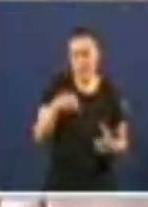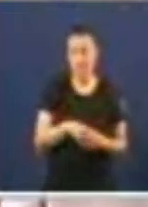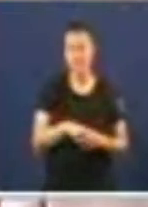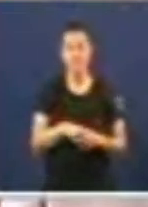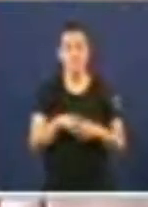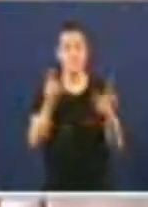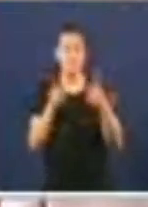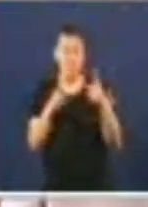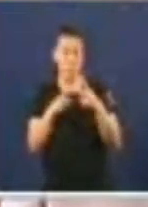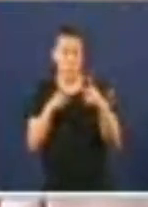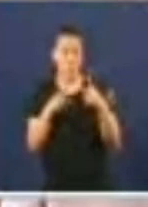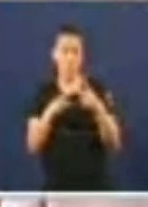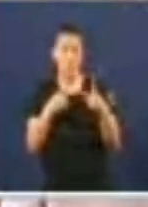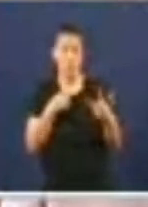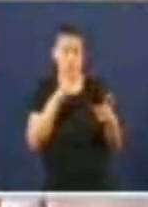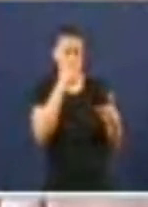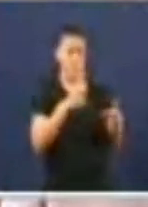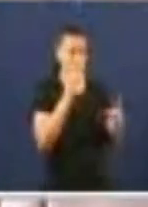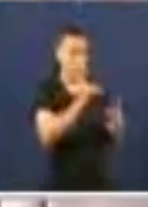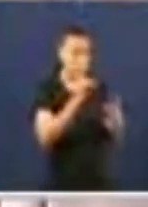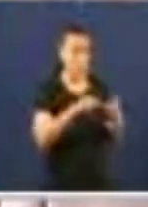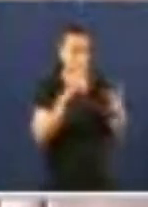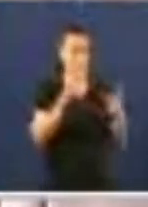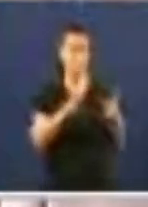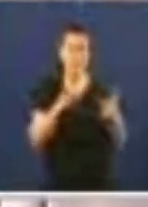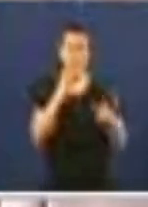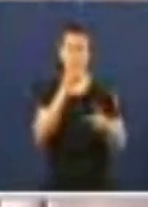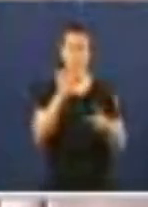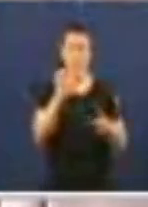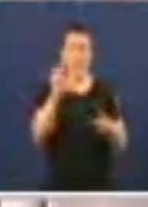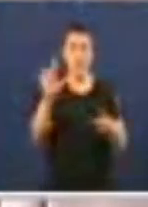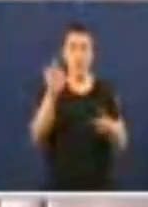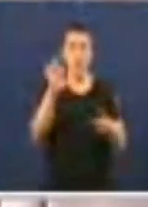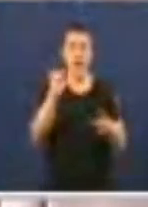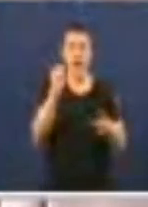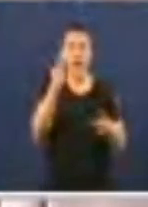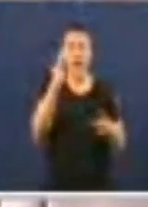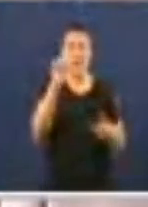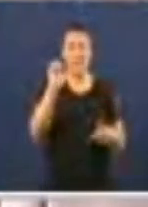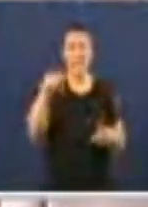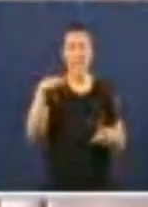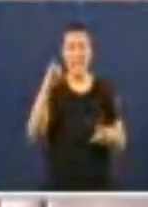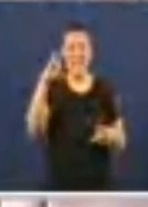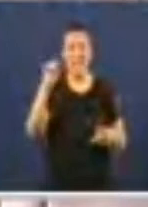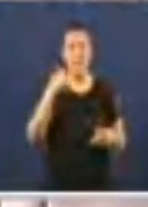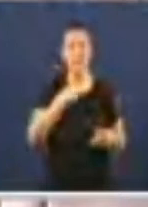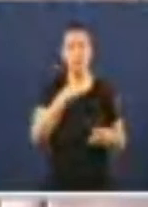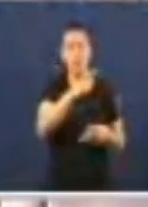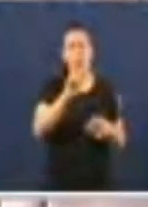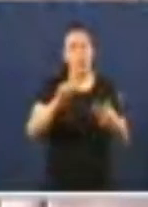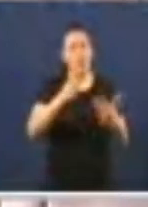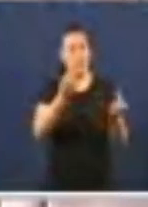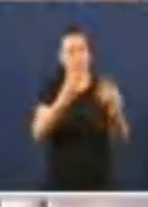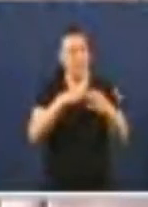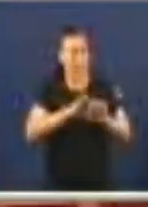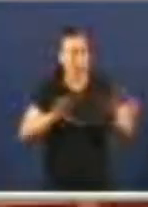gustaría, señor Feijóo, que hoxe no tema de Ferroatlántica vostede pechara este capítulo tan escuro. Hai centos de